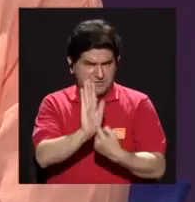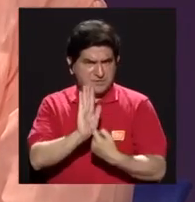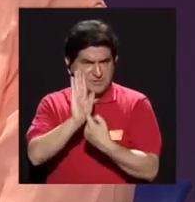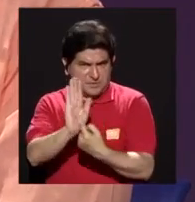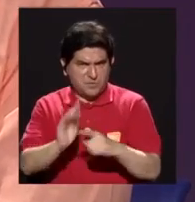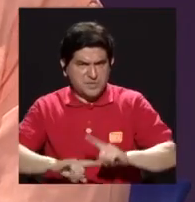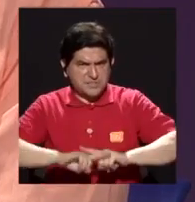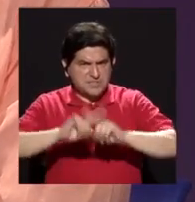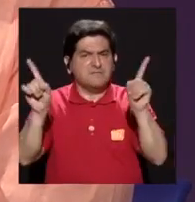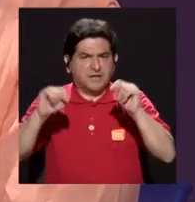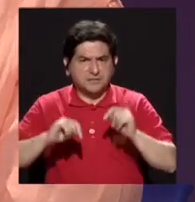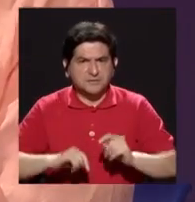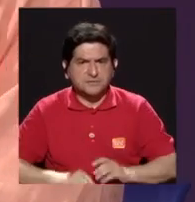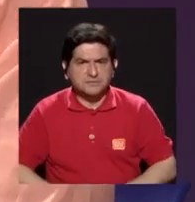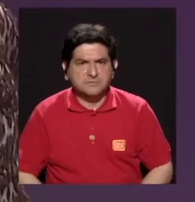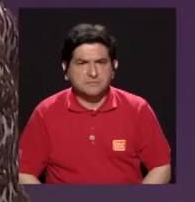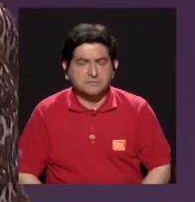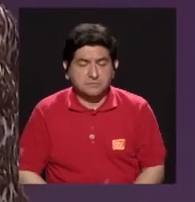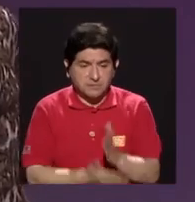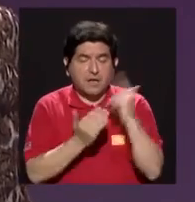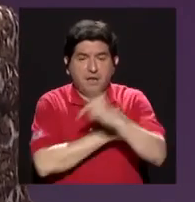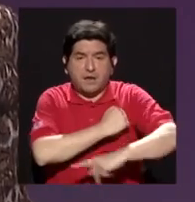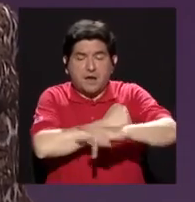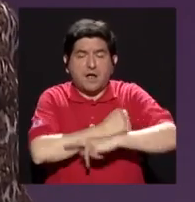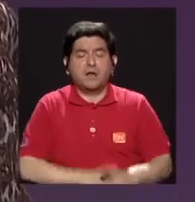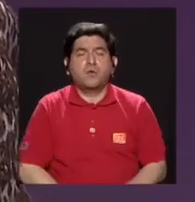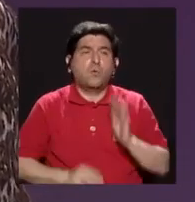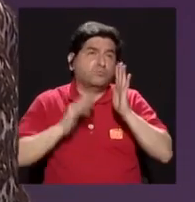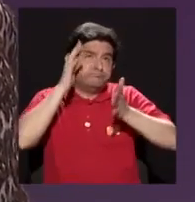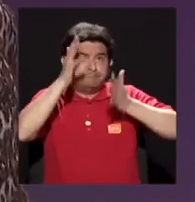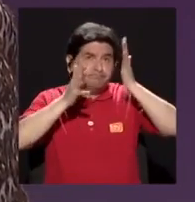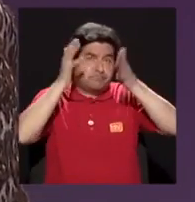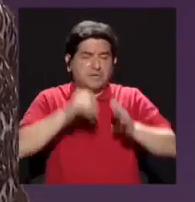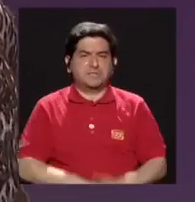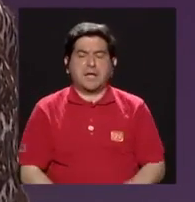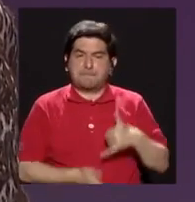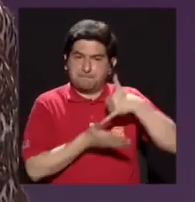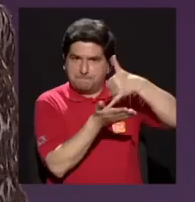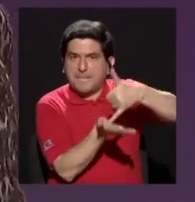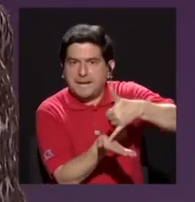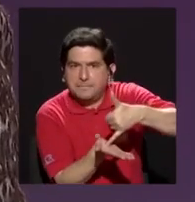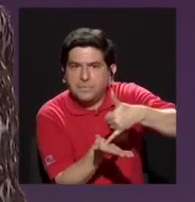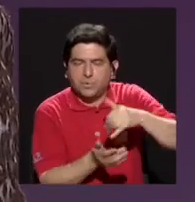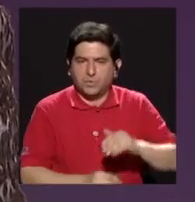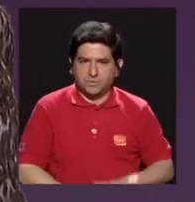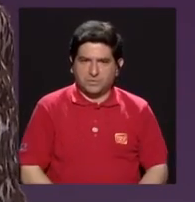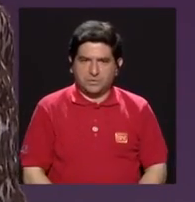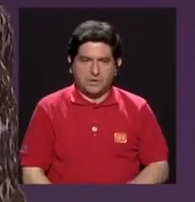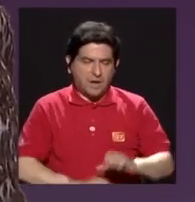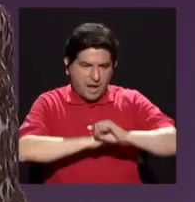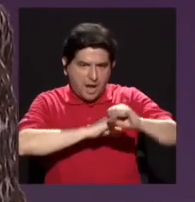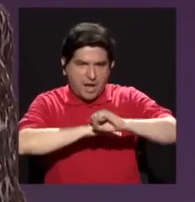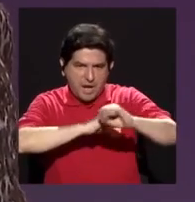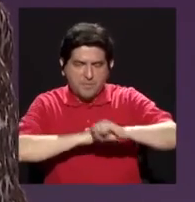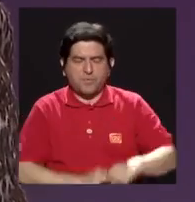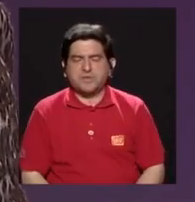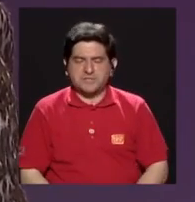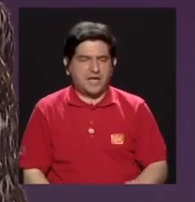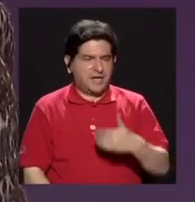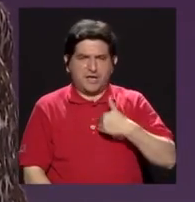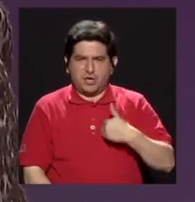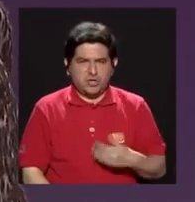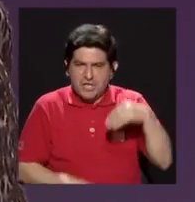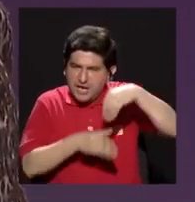de otra forma en algunos países se han inventado por ejemplo premios digamos a la propaganda no sexista